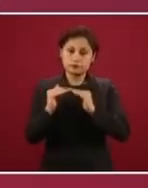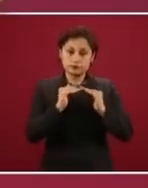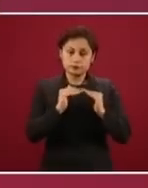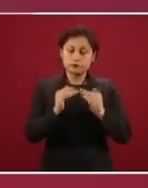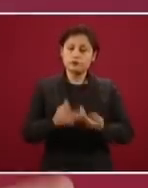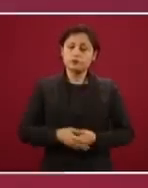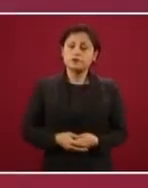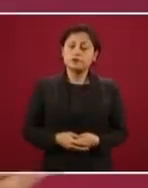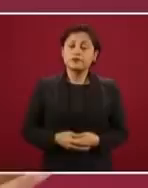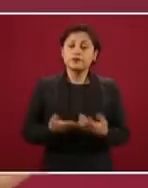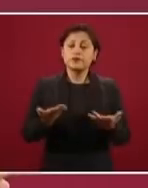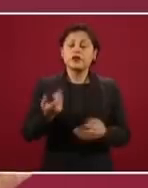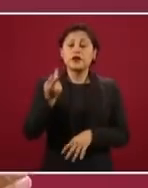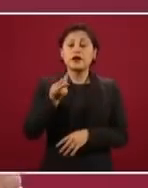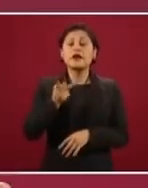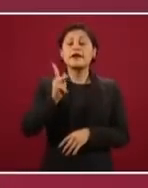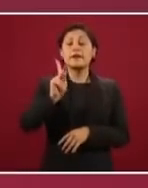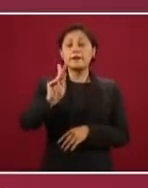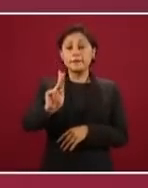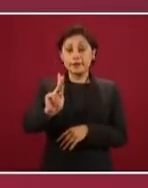en la constitución